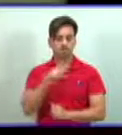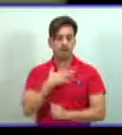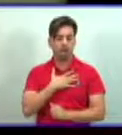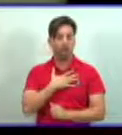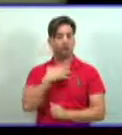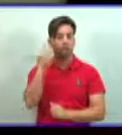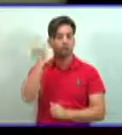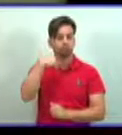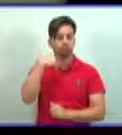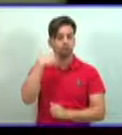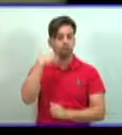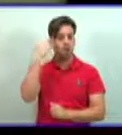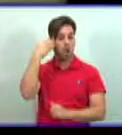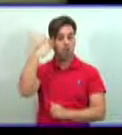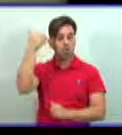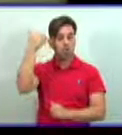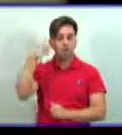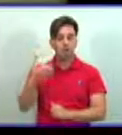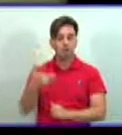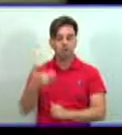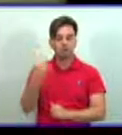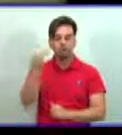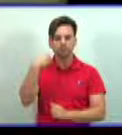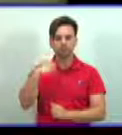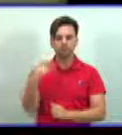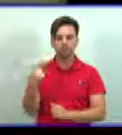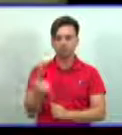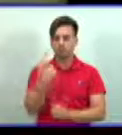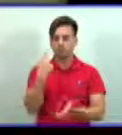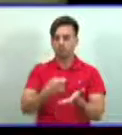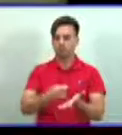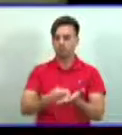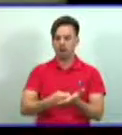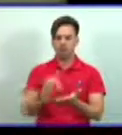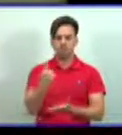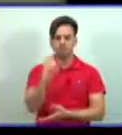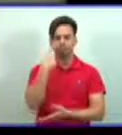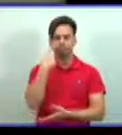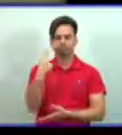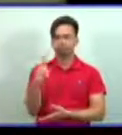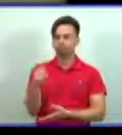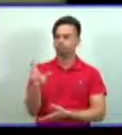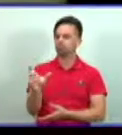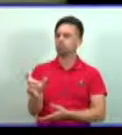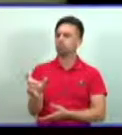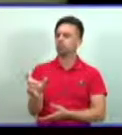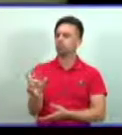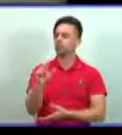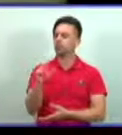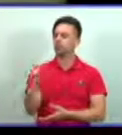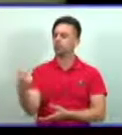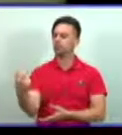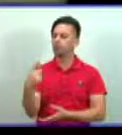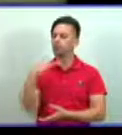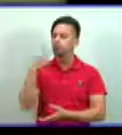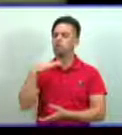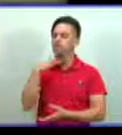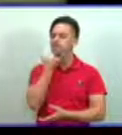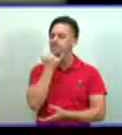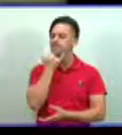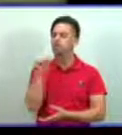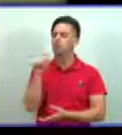vez pueden afectar la capa de ozono. Les invito entonces a conocer algunos de